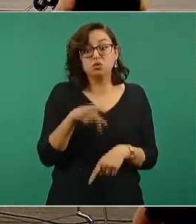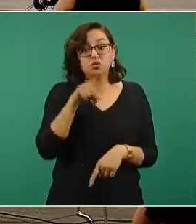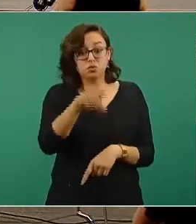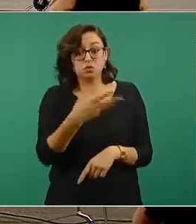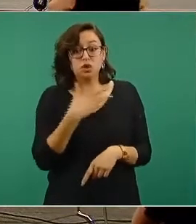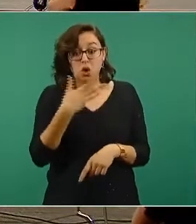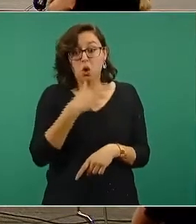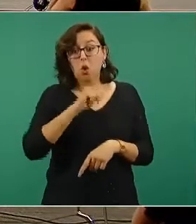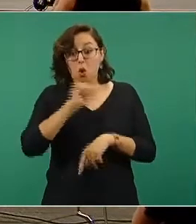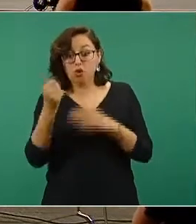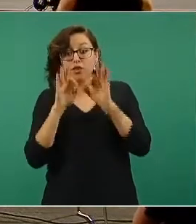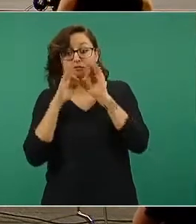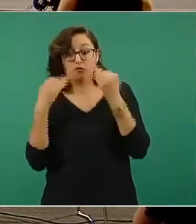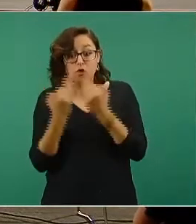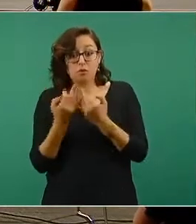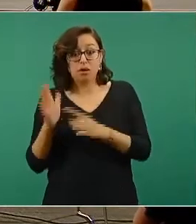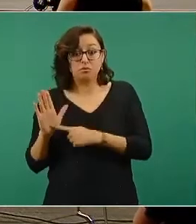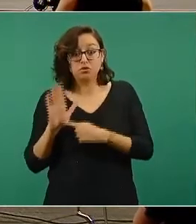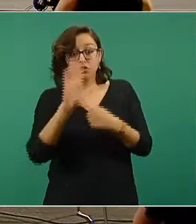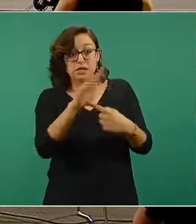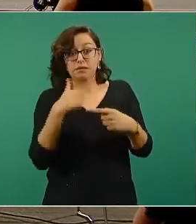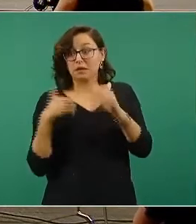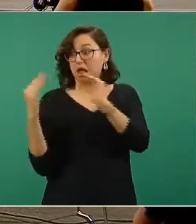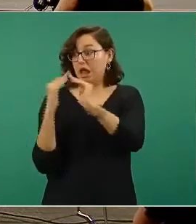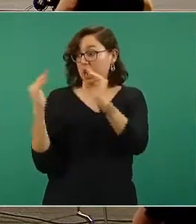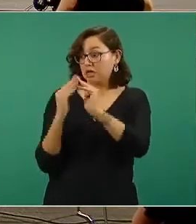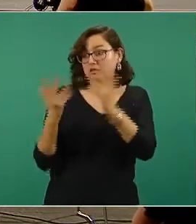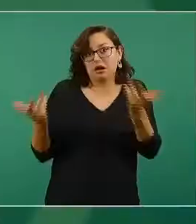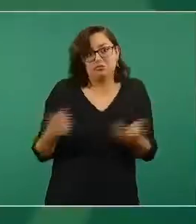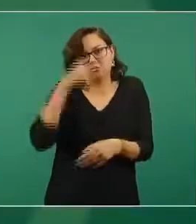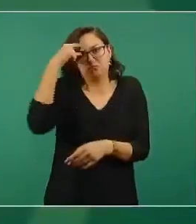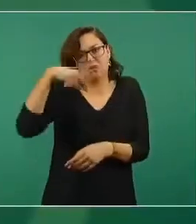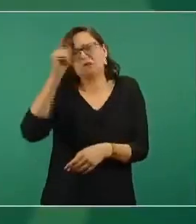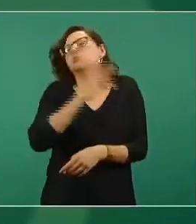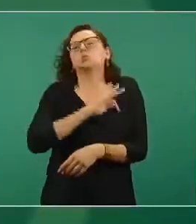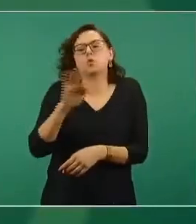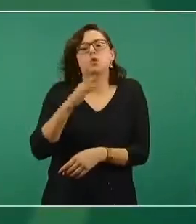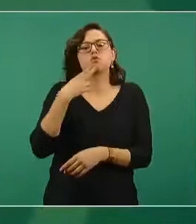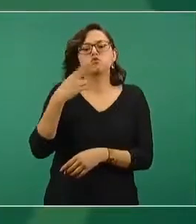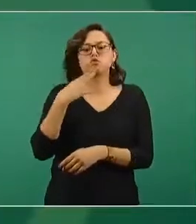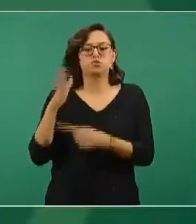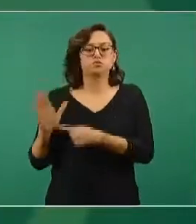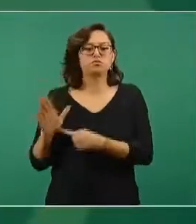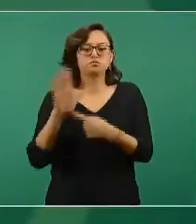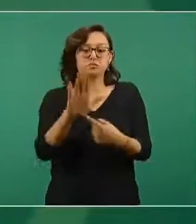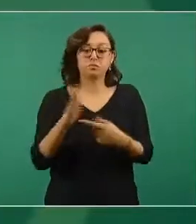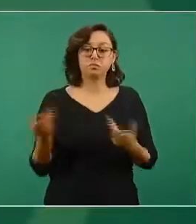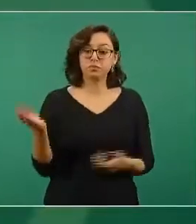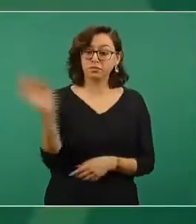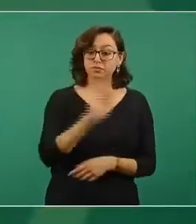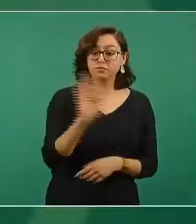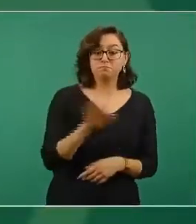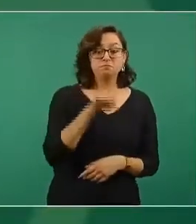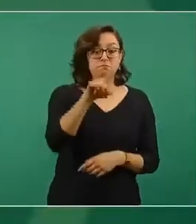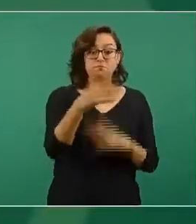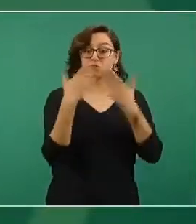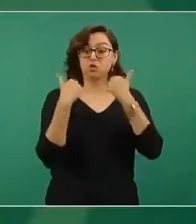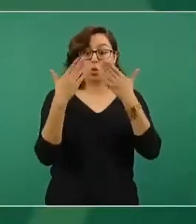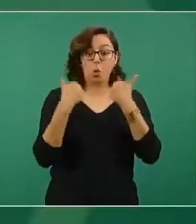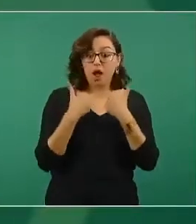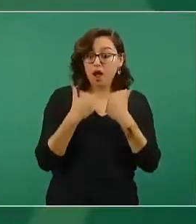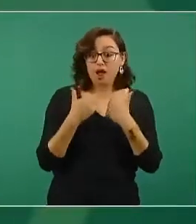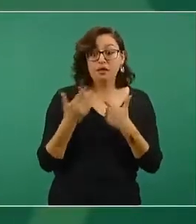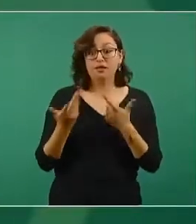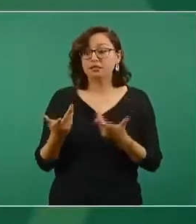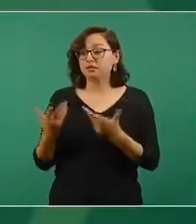el domicilio, también facilita. Si no hay ninguna forma, pues vayan al puesto, y en el puesto se resuelven los problemas. En la gran